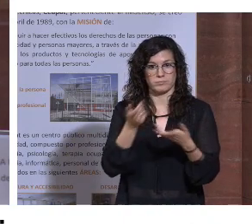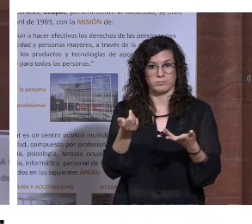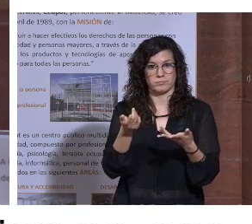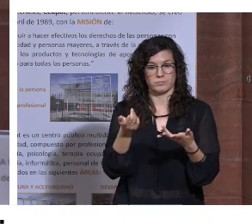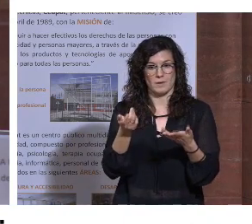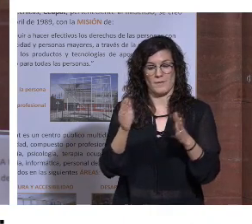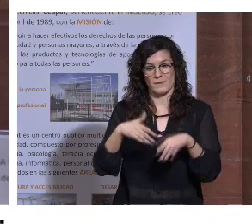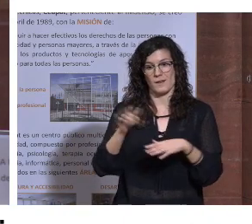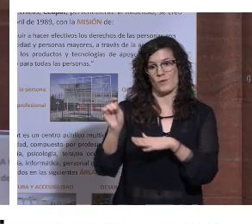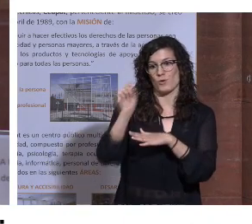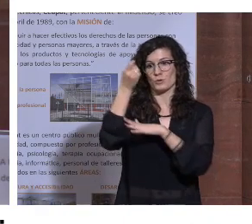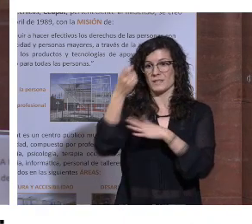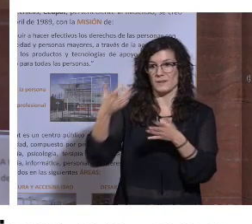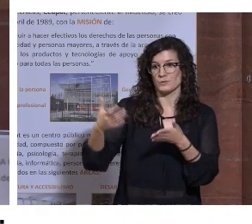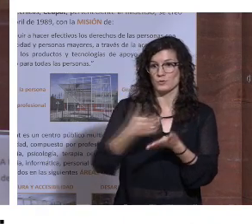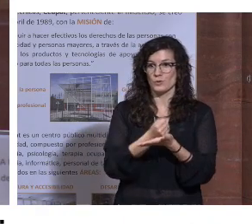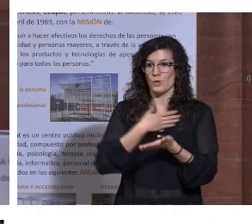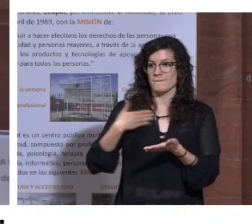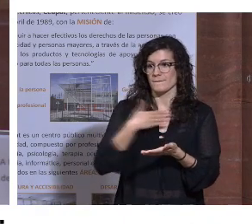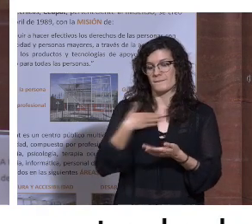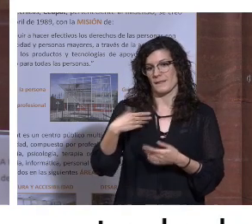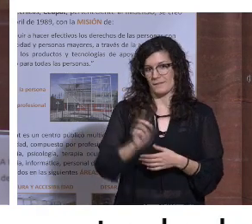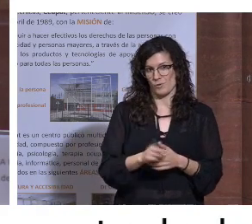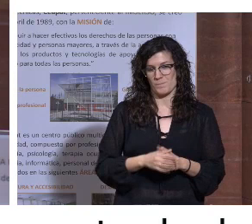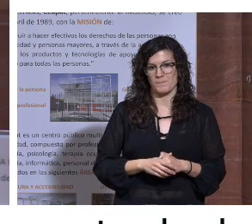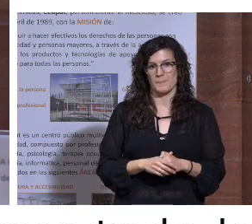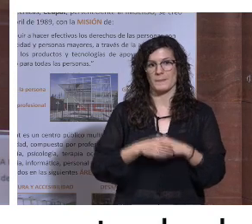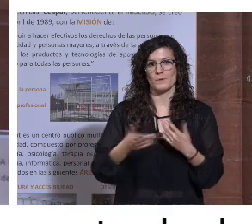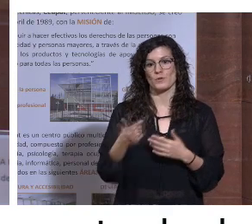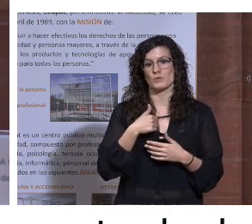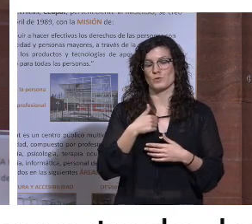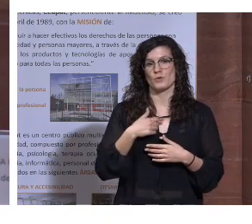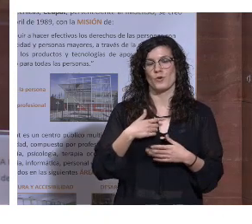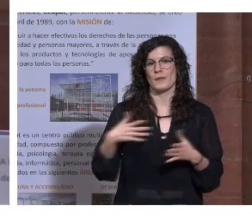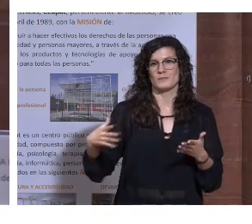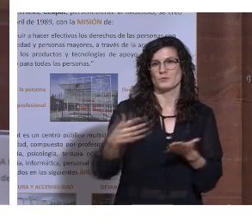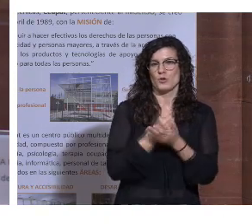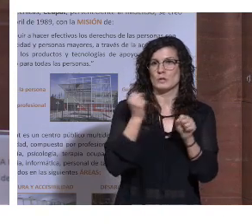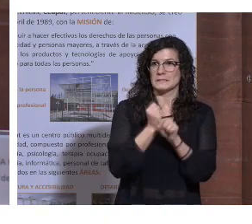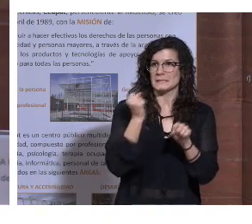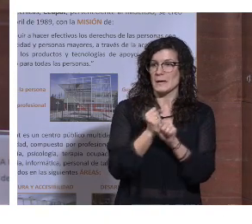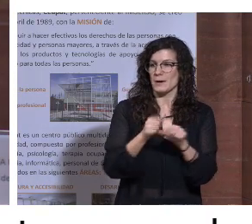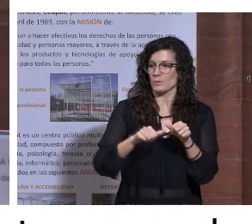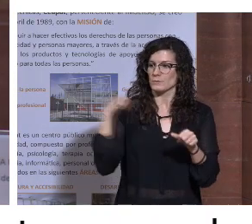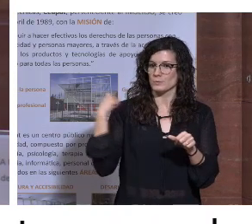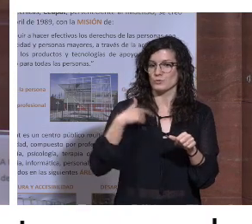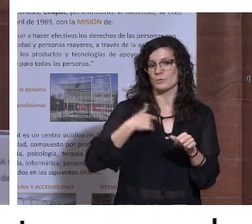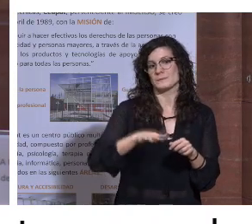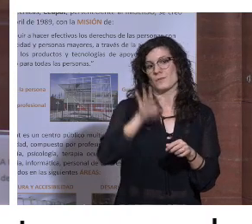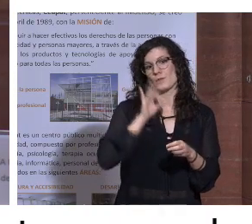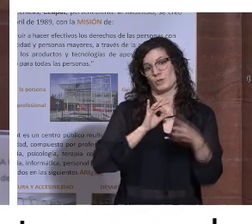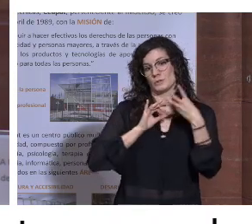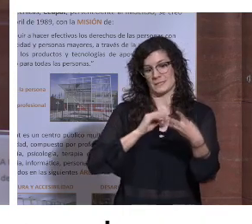quizás no se consigue todo lo que se querría, ¿no? Entonces, yo de todos los proyectos que he trabajado, había seleccionado como tres que son interesantes,